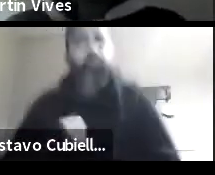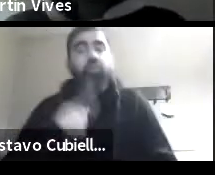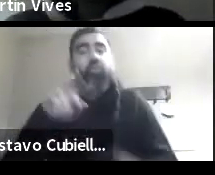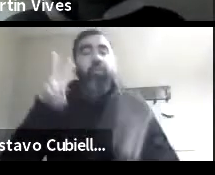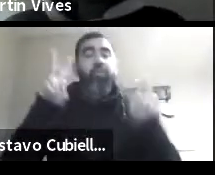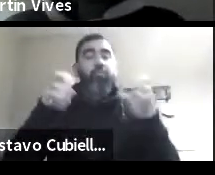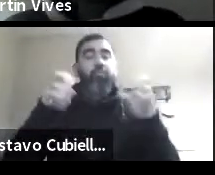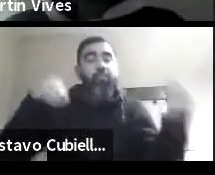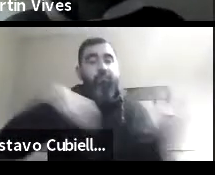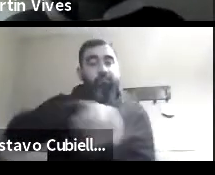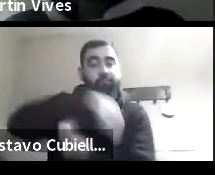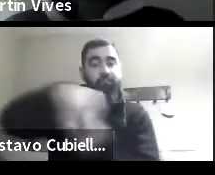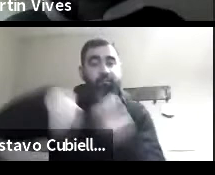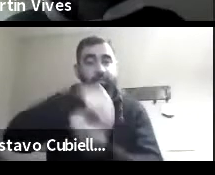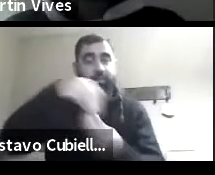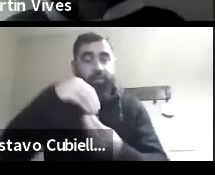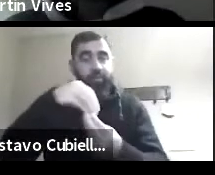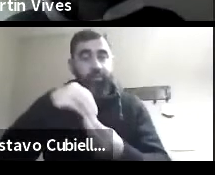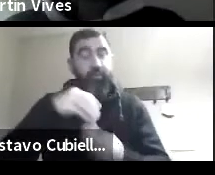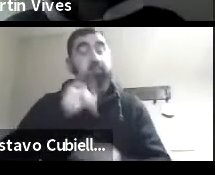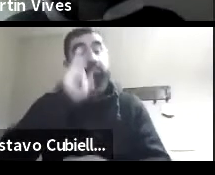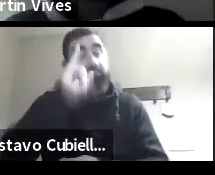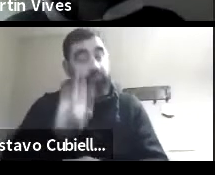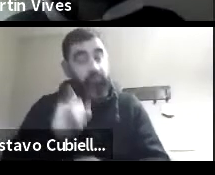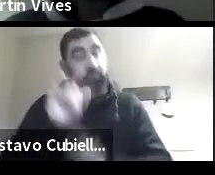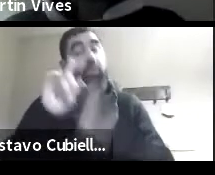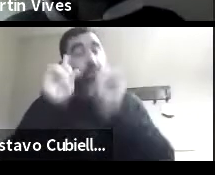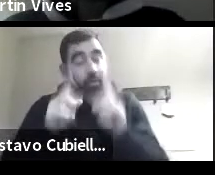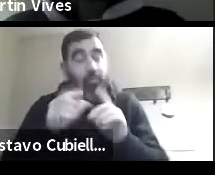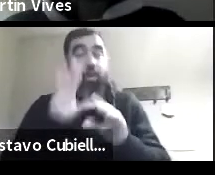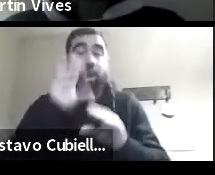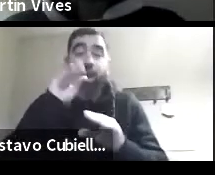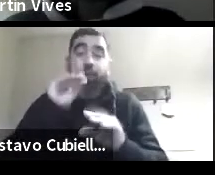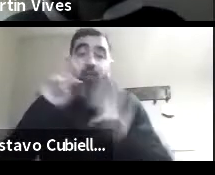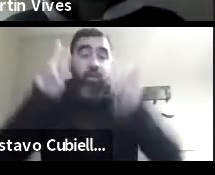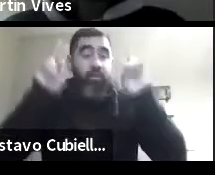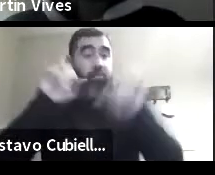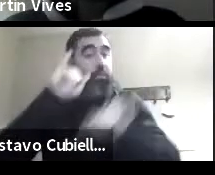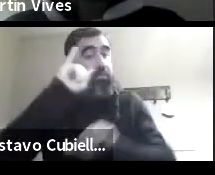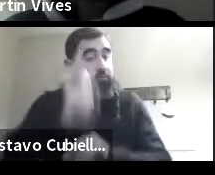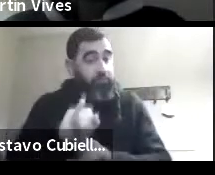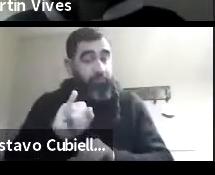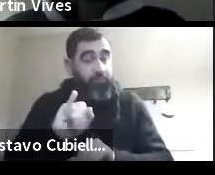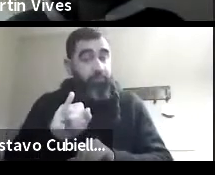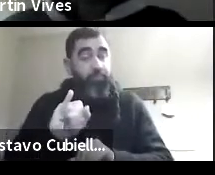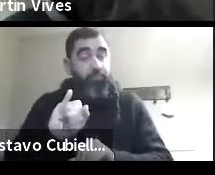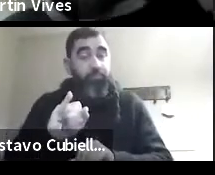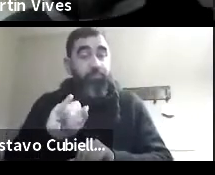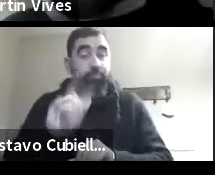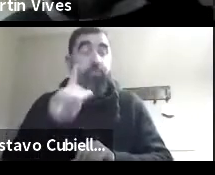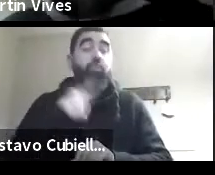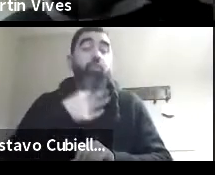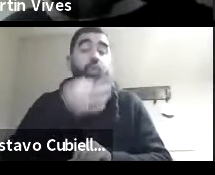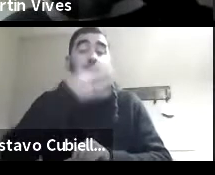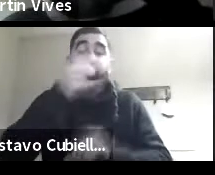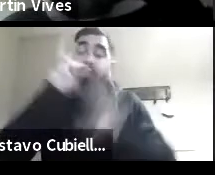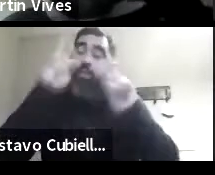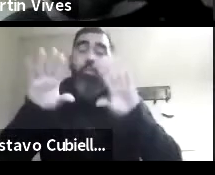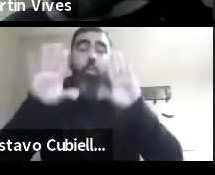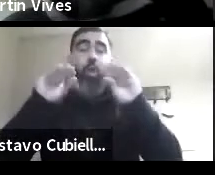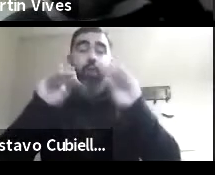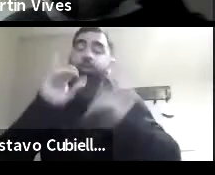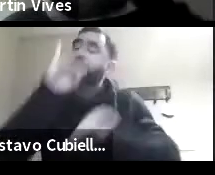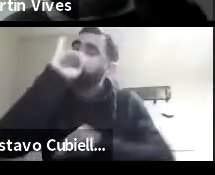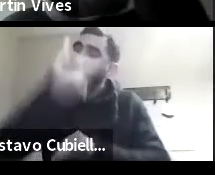familiar. Bueno, yo creo que sí, que en realidad hay que hablar de estas cosas, ¿no? Y en algún momento yo en la presentación puse, de esto tenemos que hablar, porque sí,